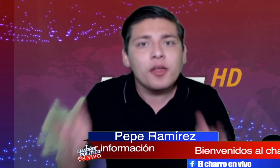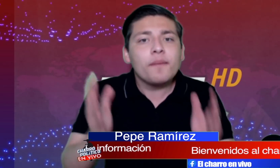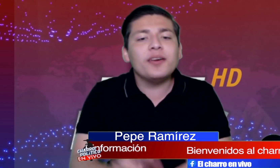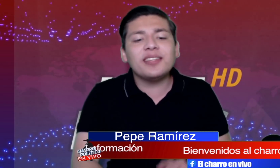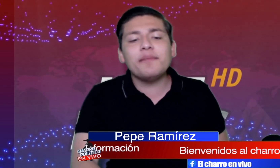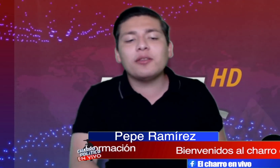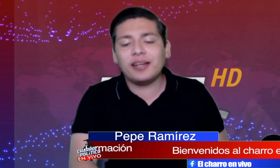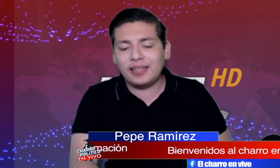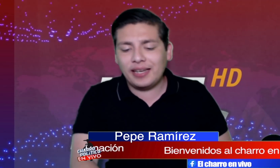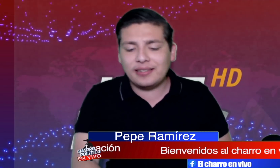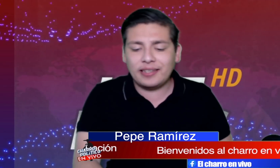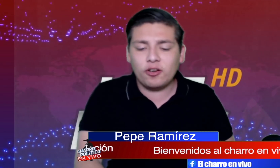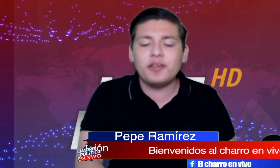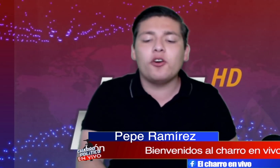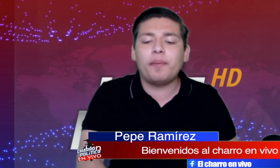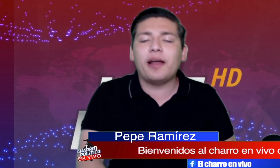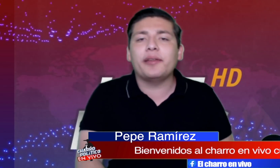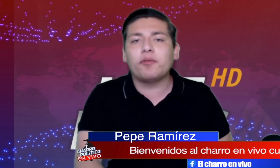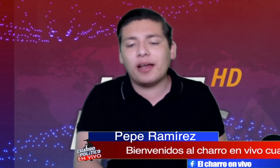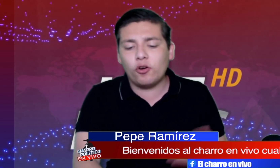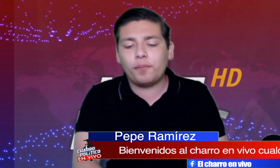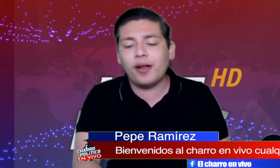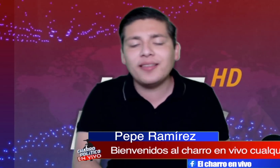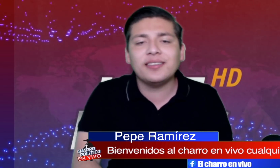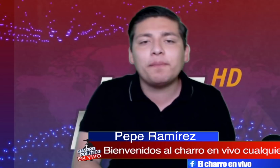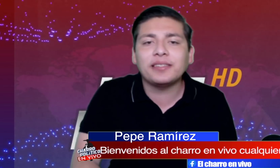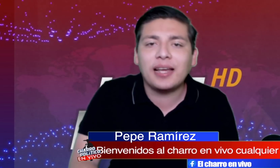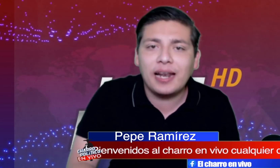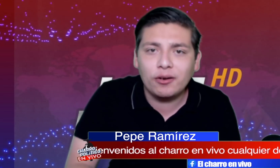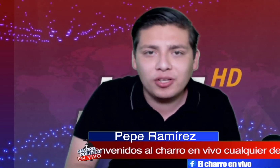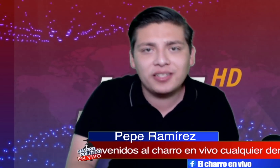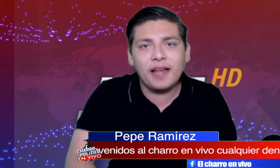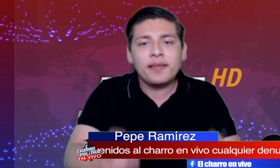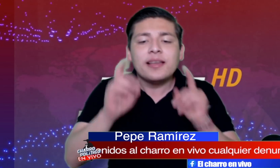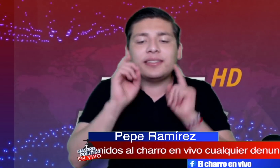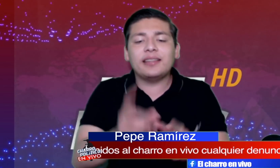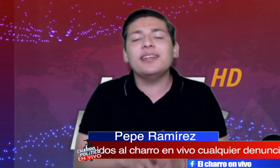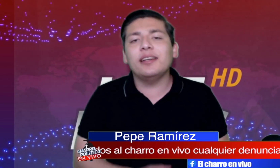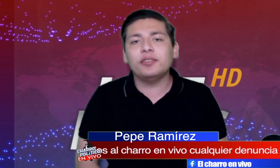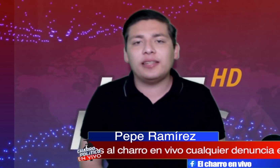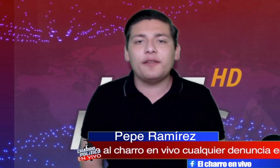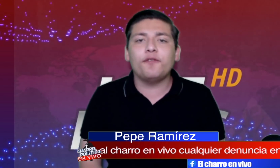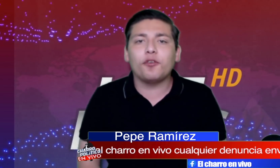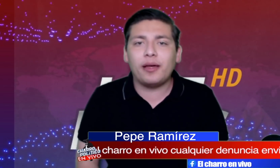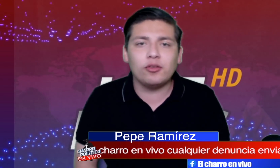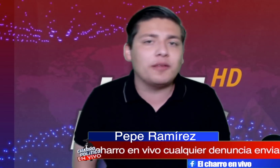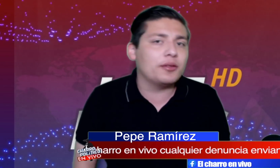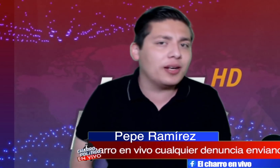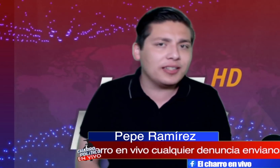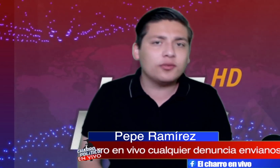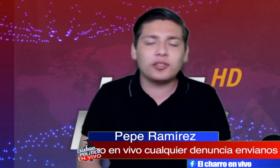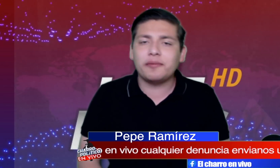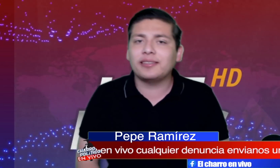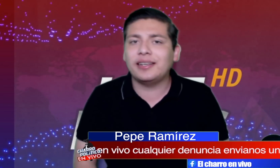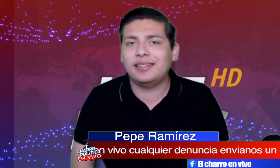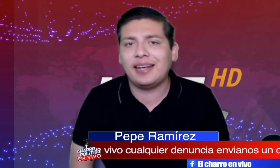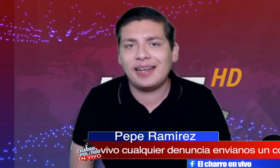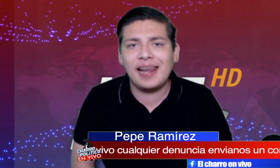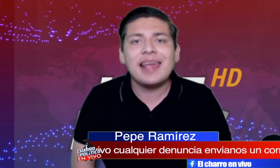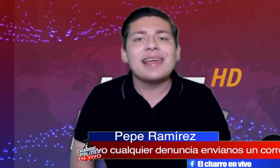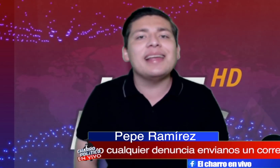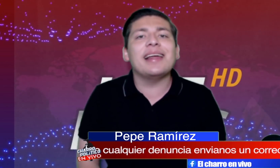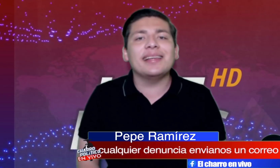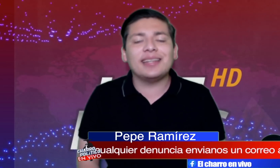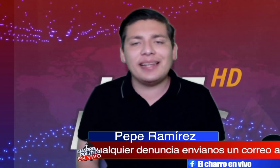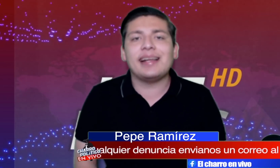sucediendo? Pues te invito a que te quedes aquí conmigo para averiguarlo. Pero antes de pasar a la noticia, si a ti te gusta estar informado, te invito a que te suscribas a este